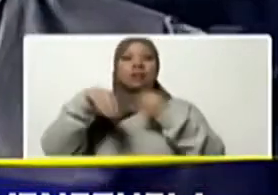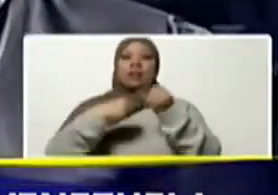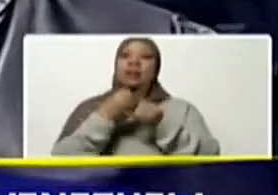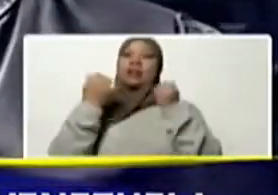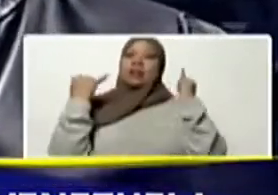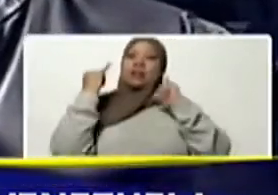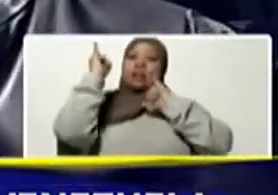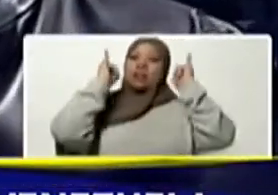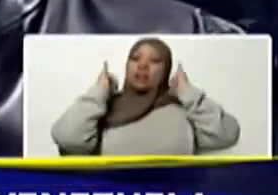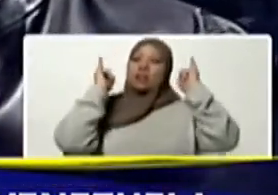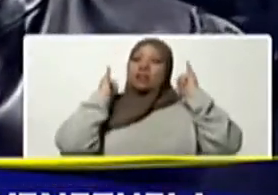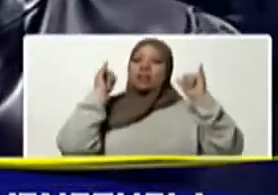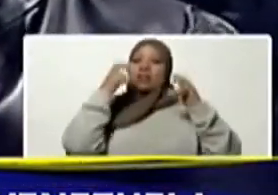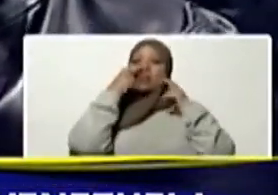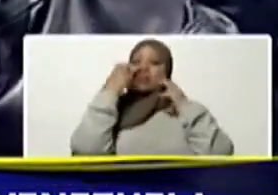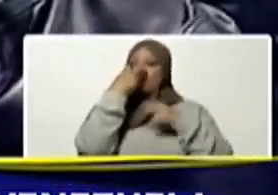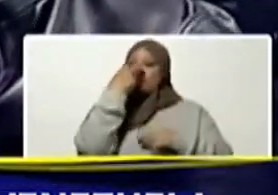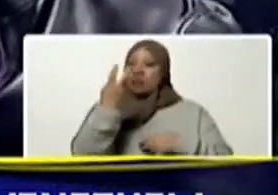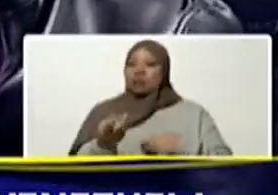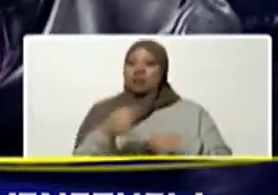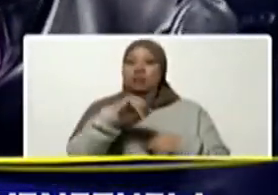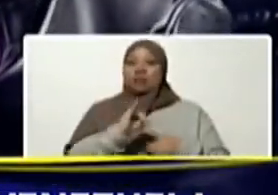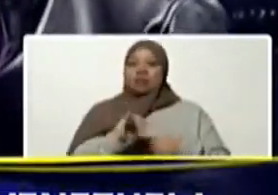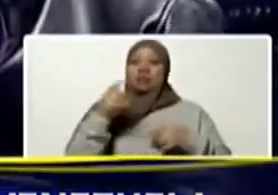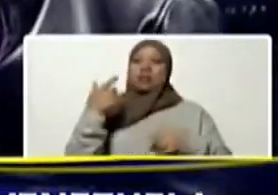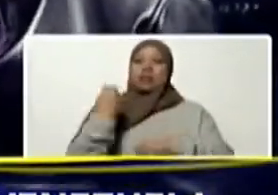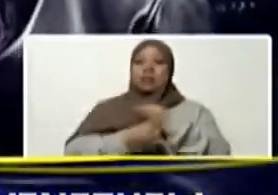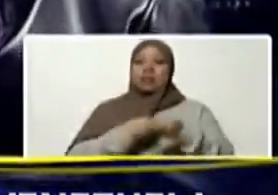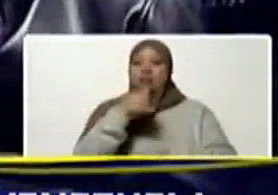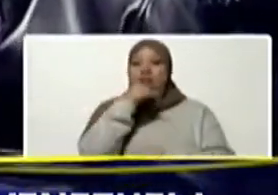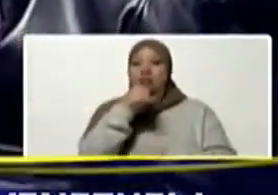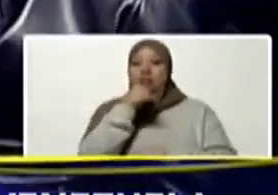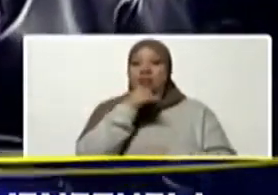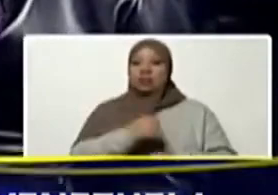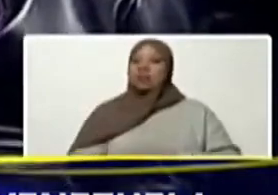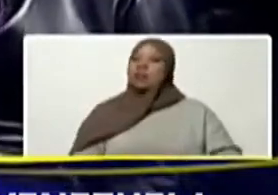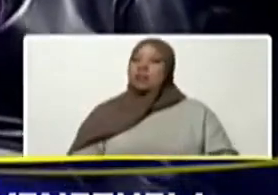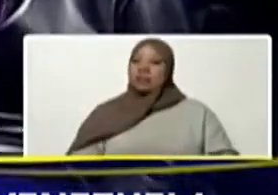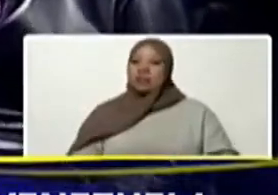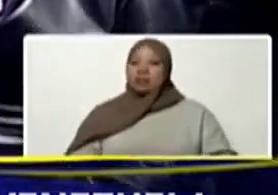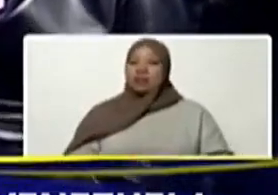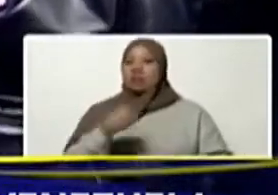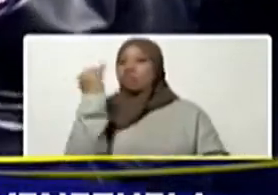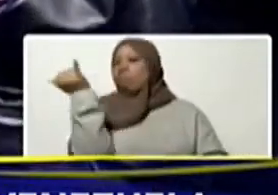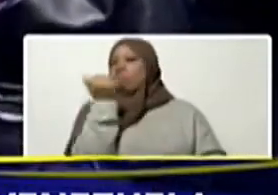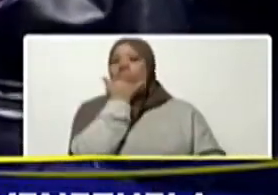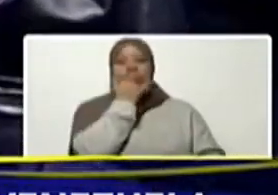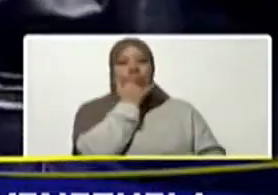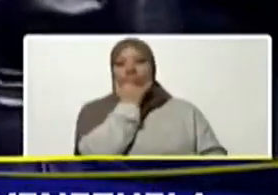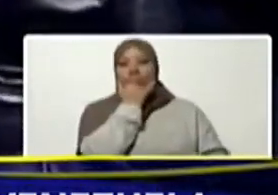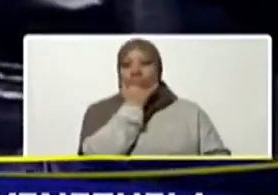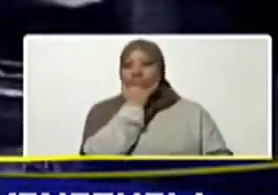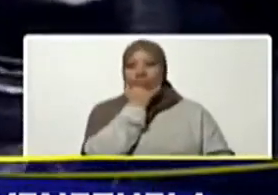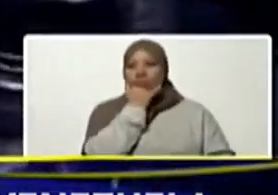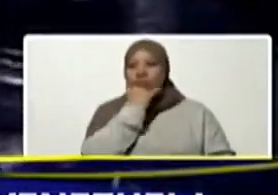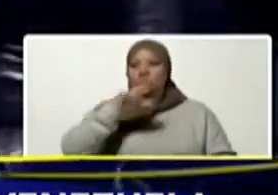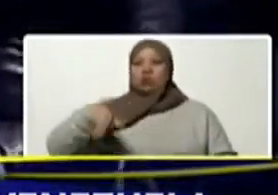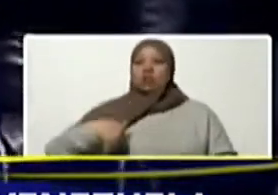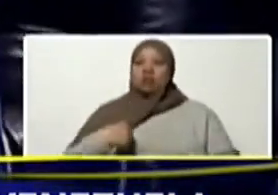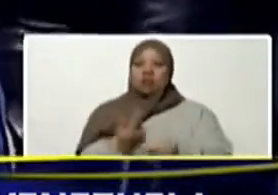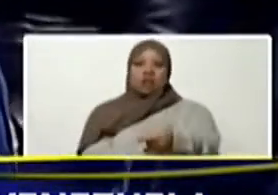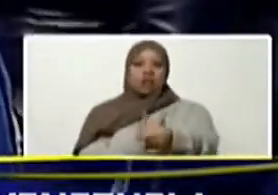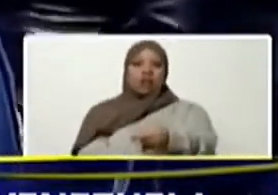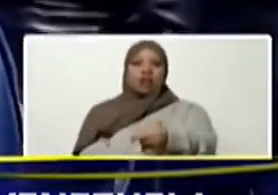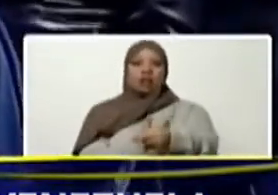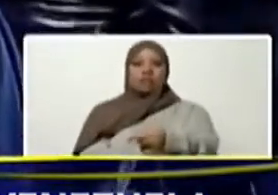las editoriales visitantes que nos traen su oferta, de modo que, si no me equivoco, que me corrija nuestro hermano